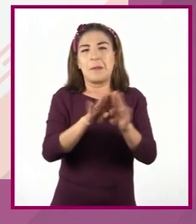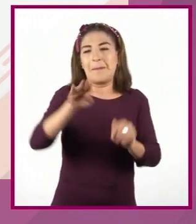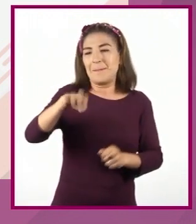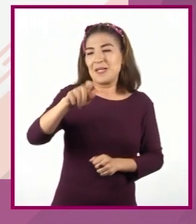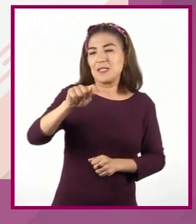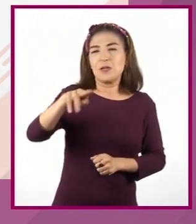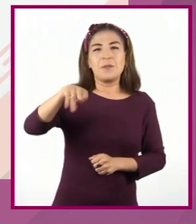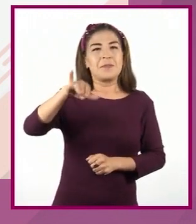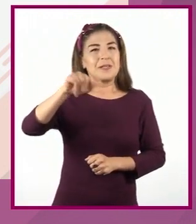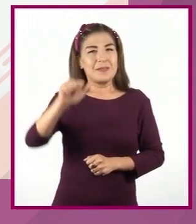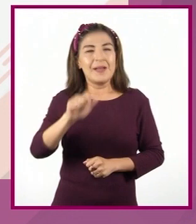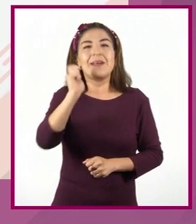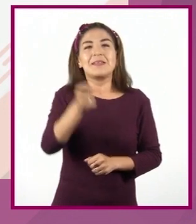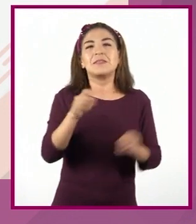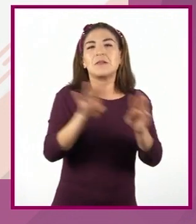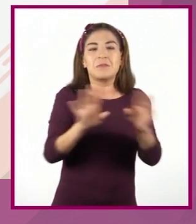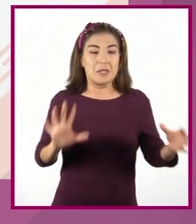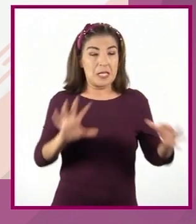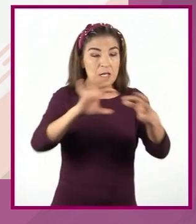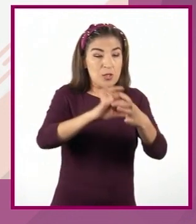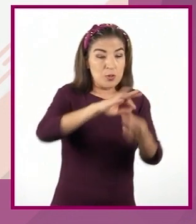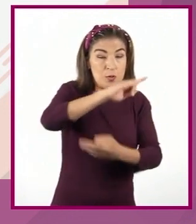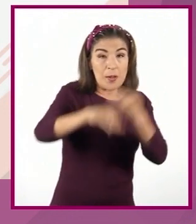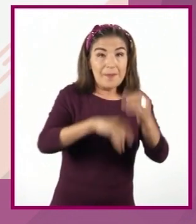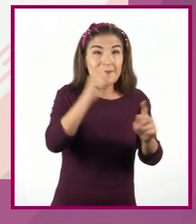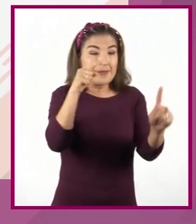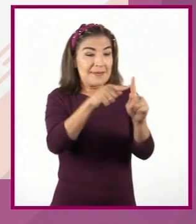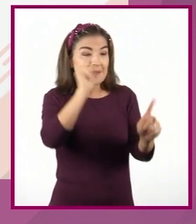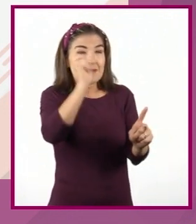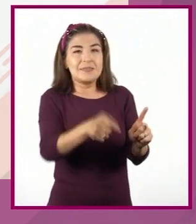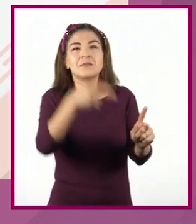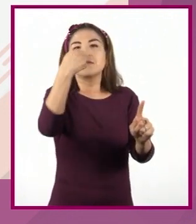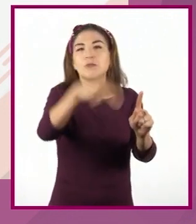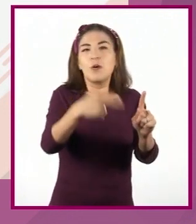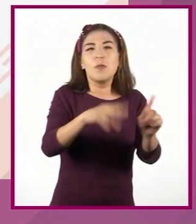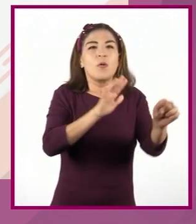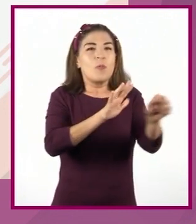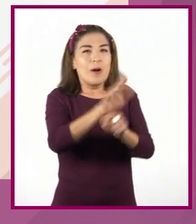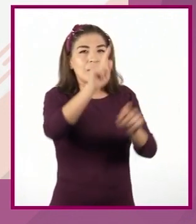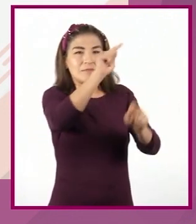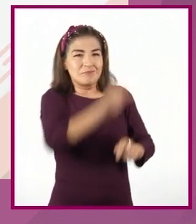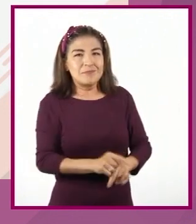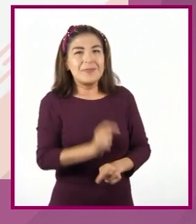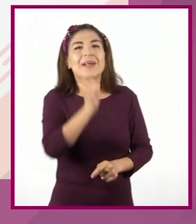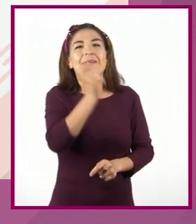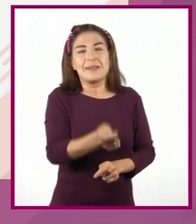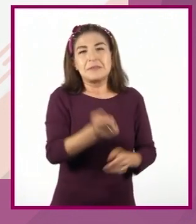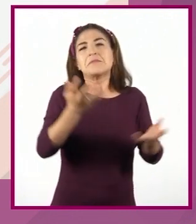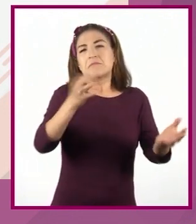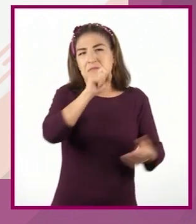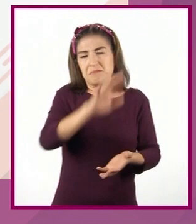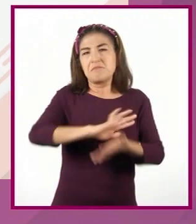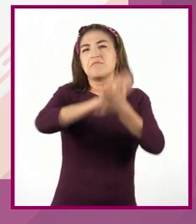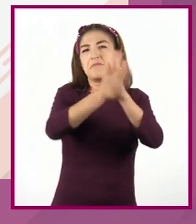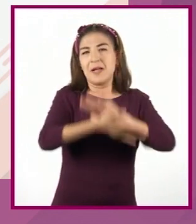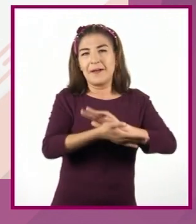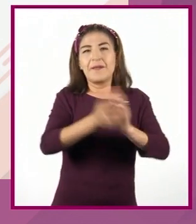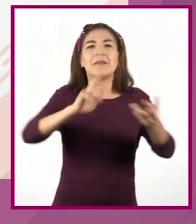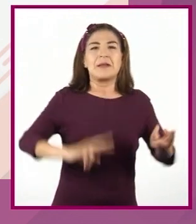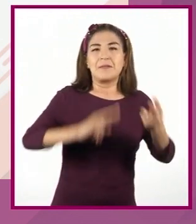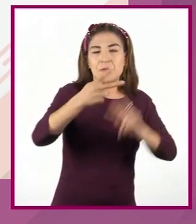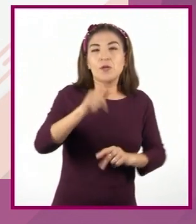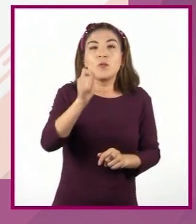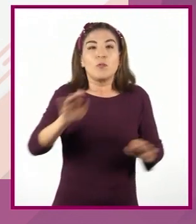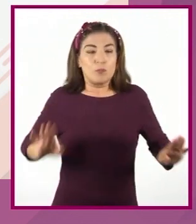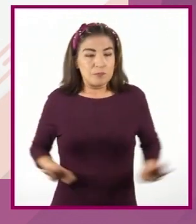metonimia, aplicando a un todo el nombre de una de sus partes o viceversa, a un género el de una